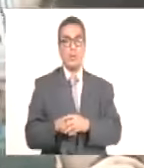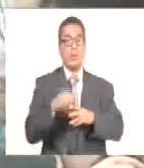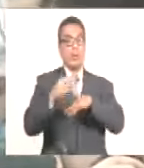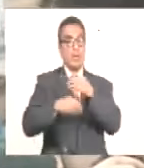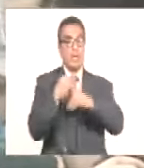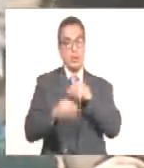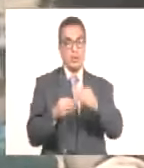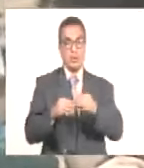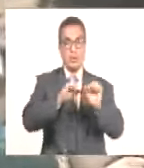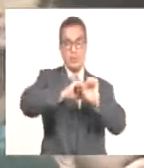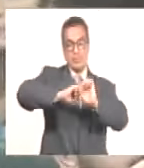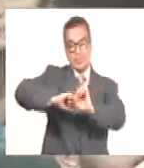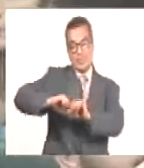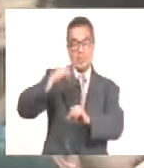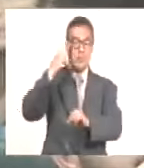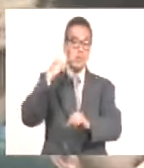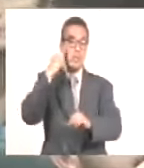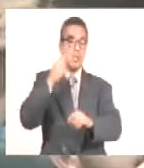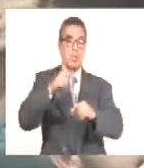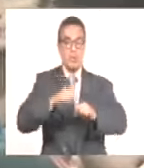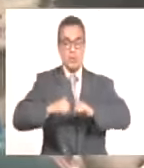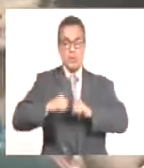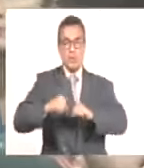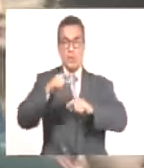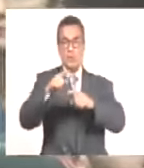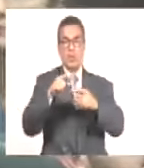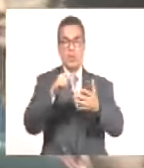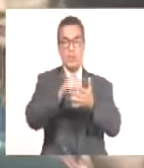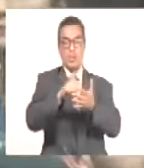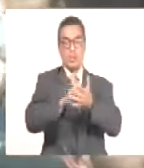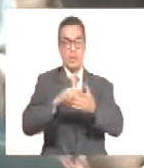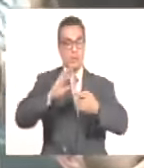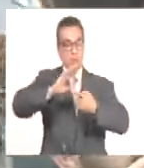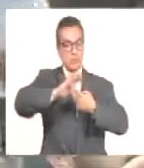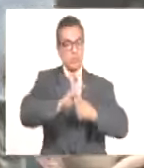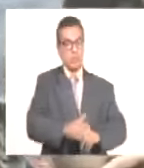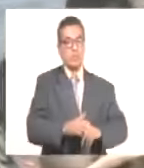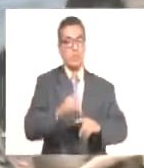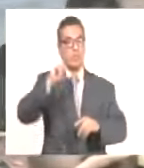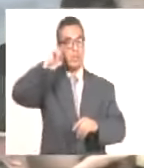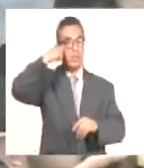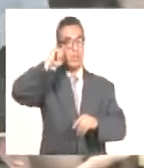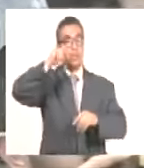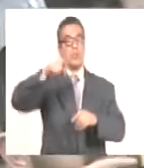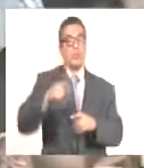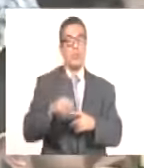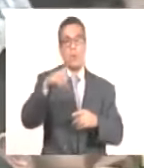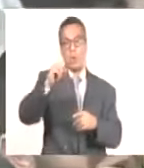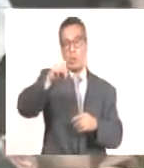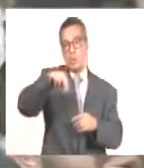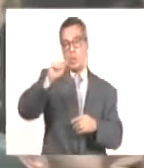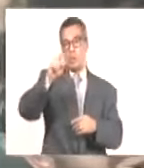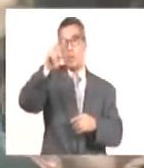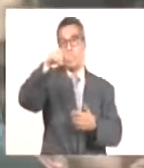prácticas de segregación racial e imposición de un régimen opresor. Recordemos que la ONU